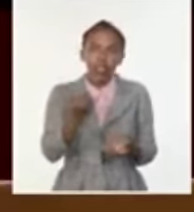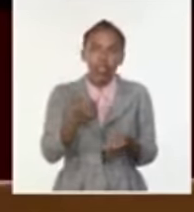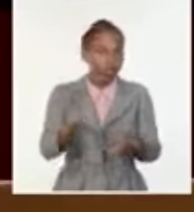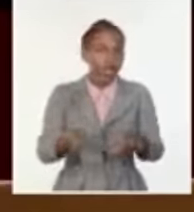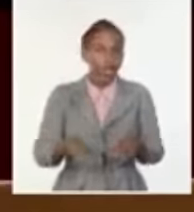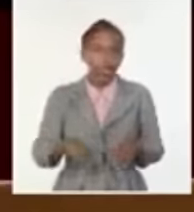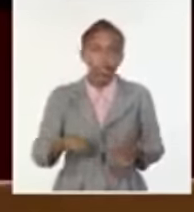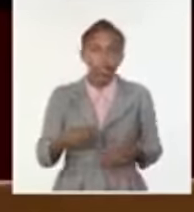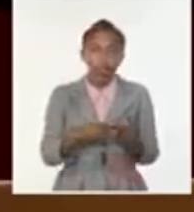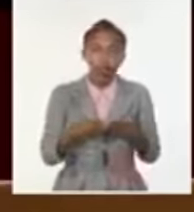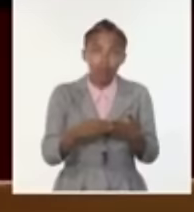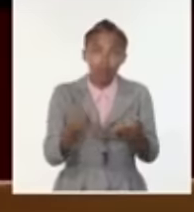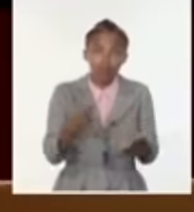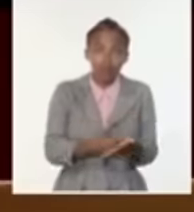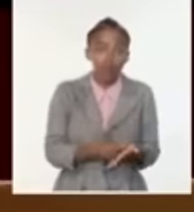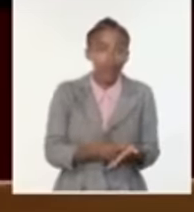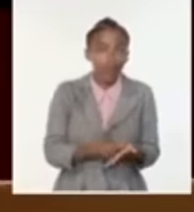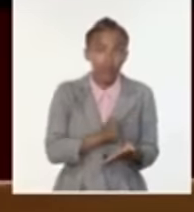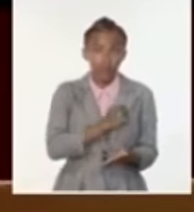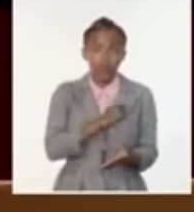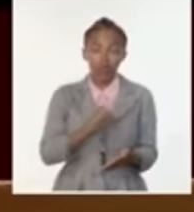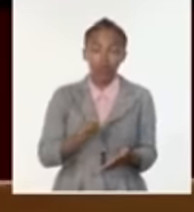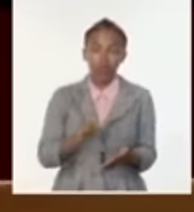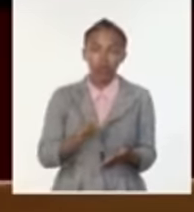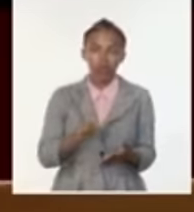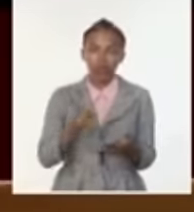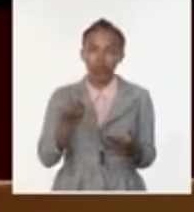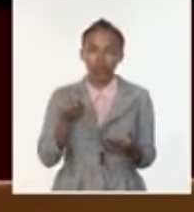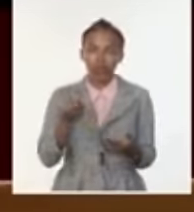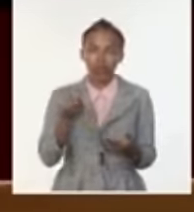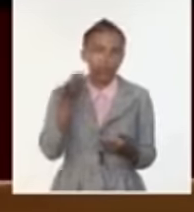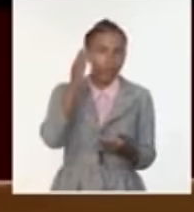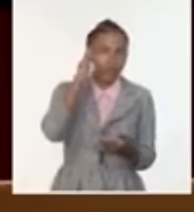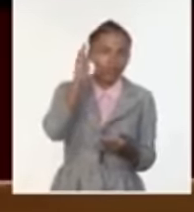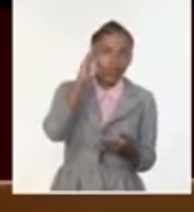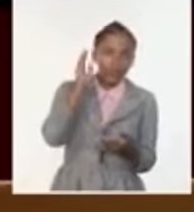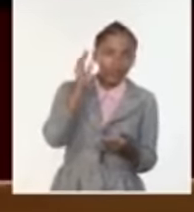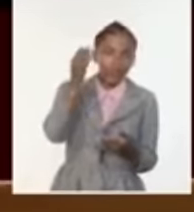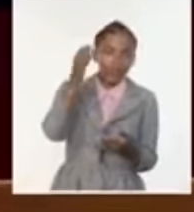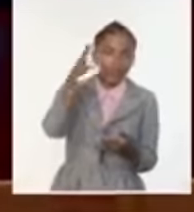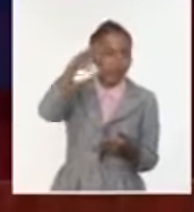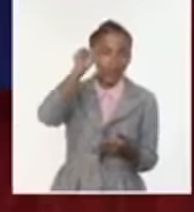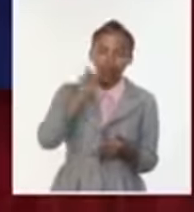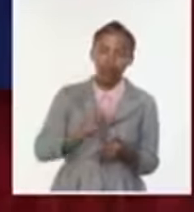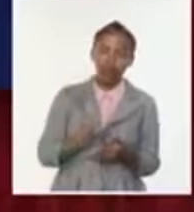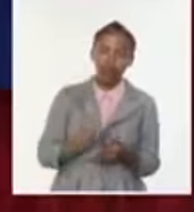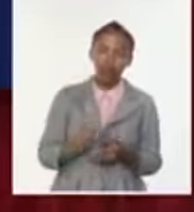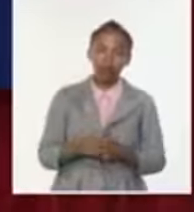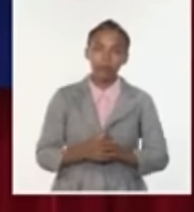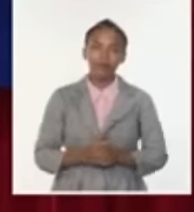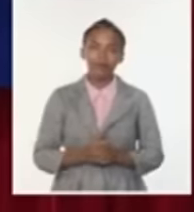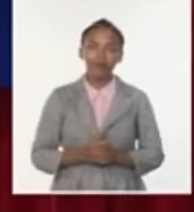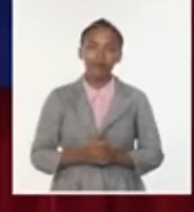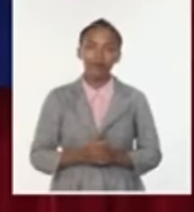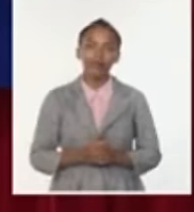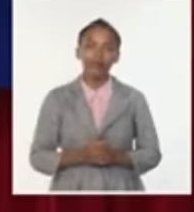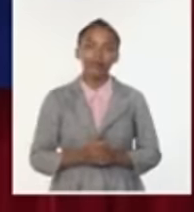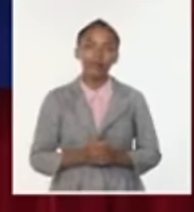Eso lo estamos corrigiendo, pero además, así no solamente en el turismo, sino en algunas tiendas, sino en algunos